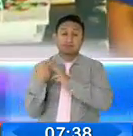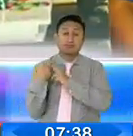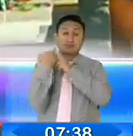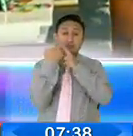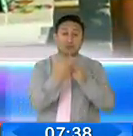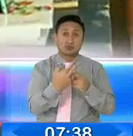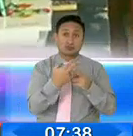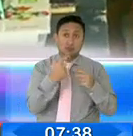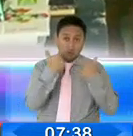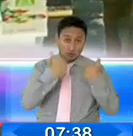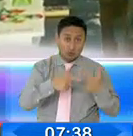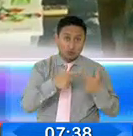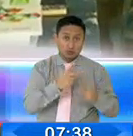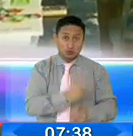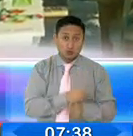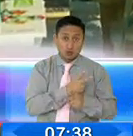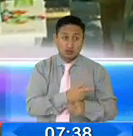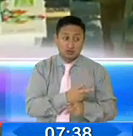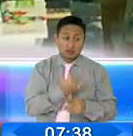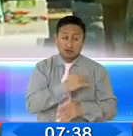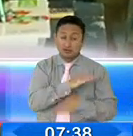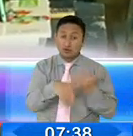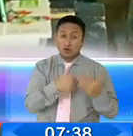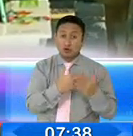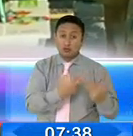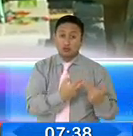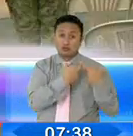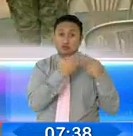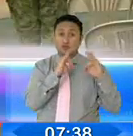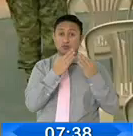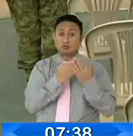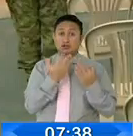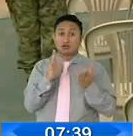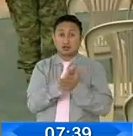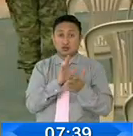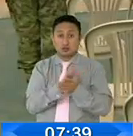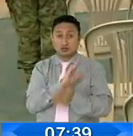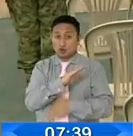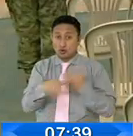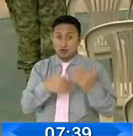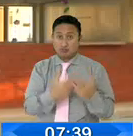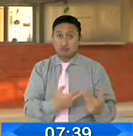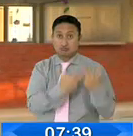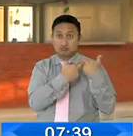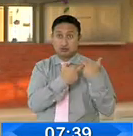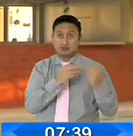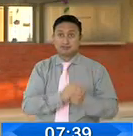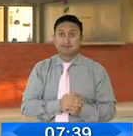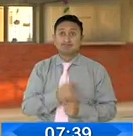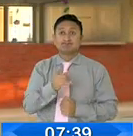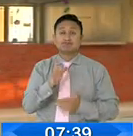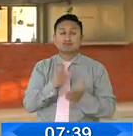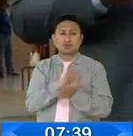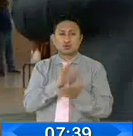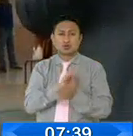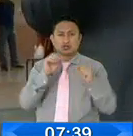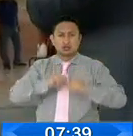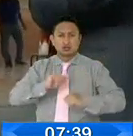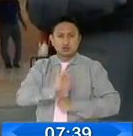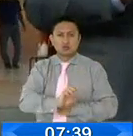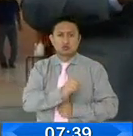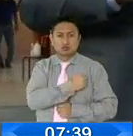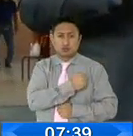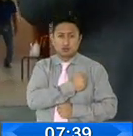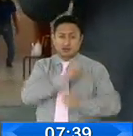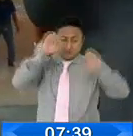mantenerse sanos está en manos de todos, tanto familias como escuelas. Los planteles deben realizar estrategias para que las